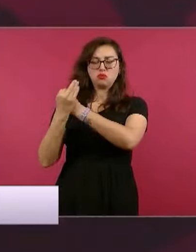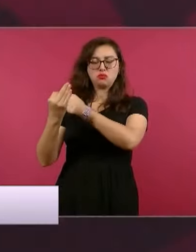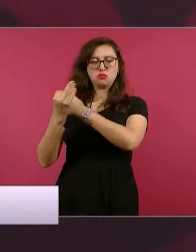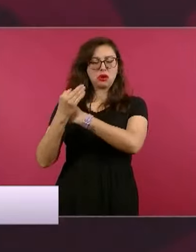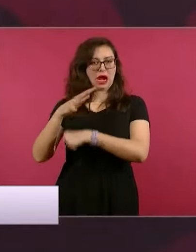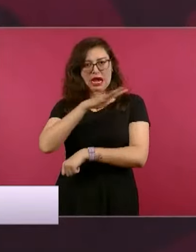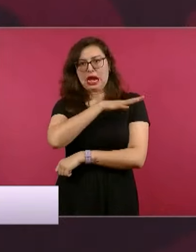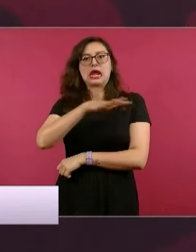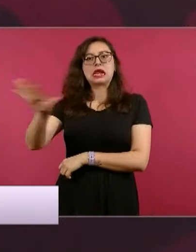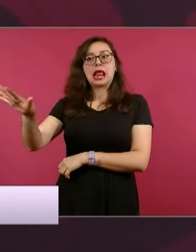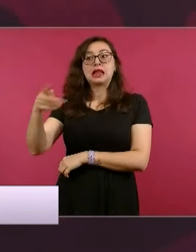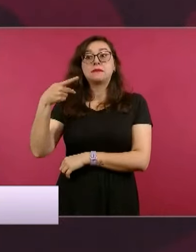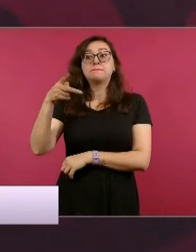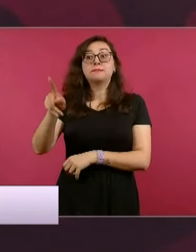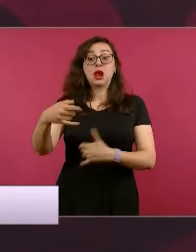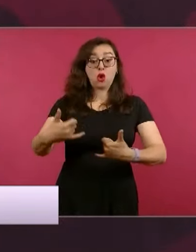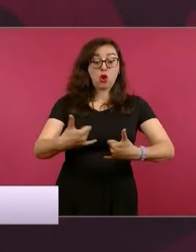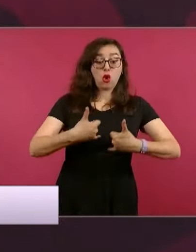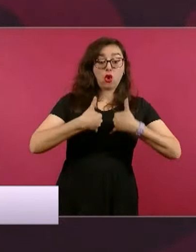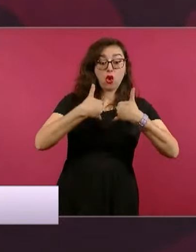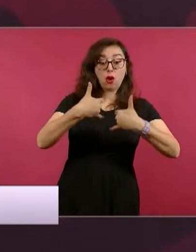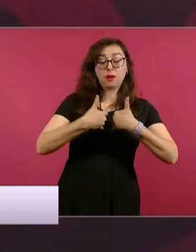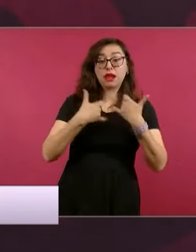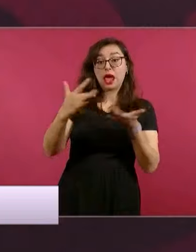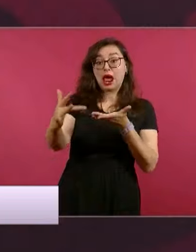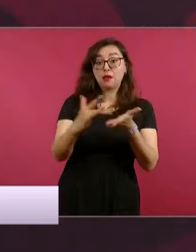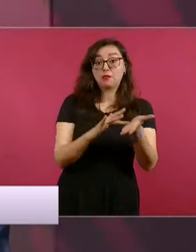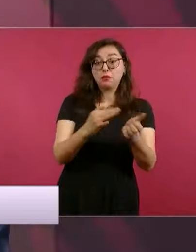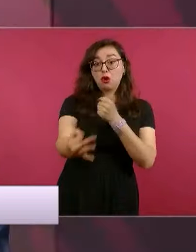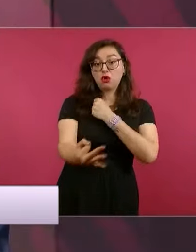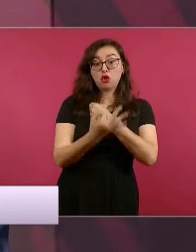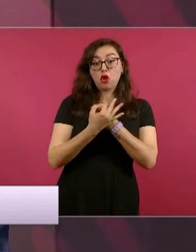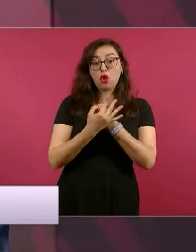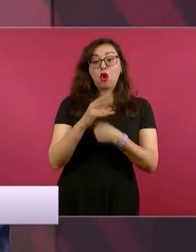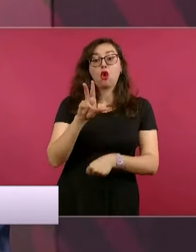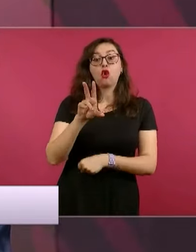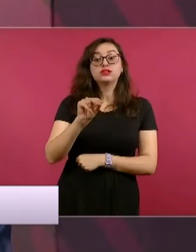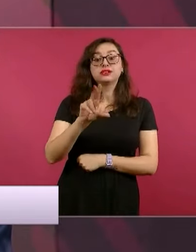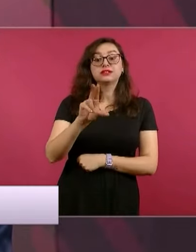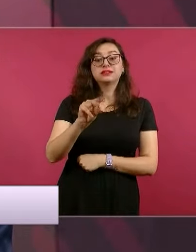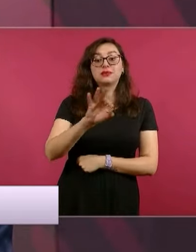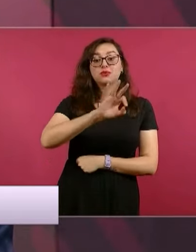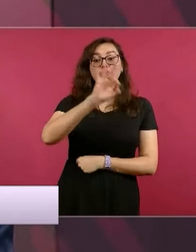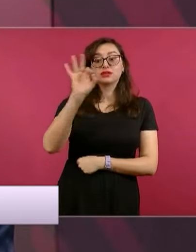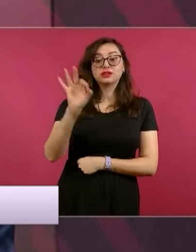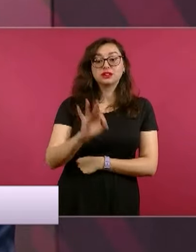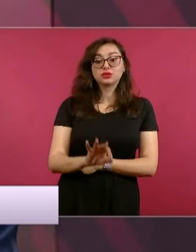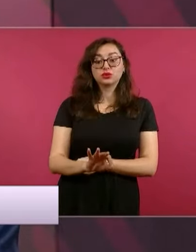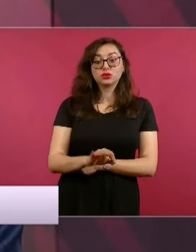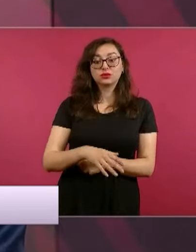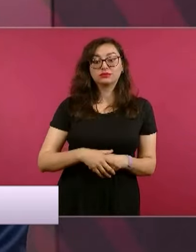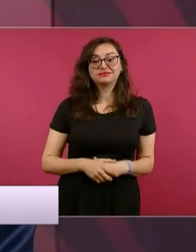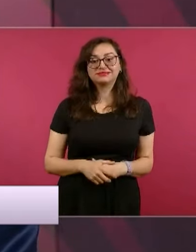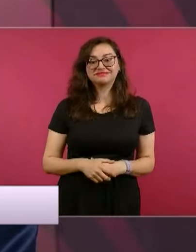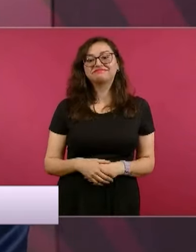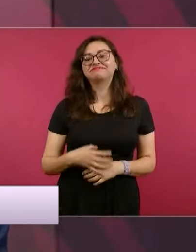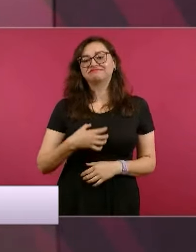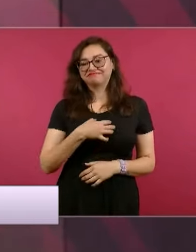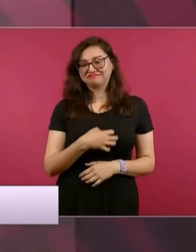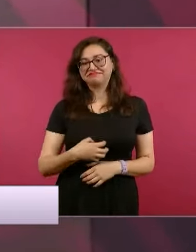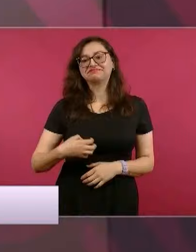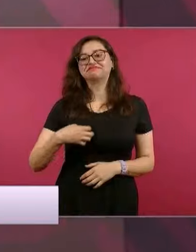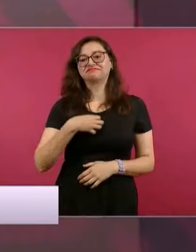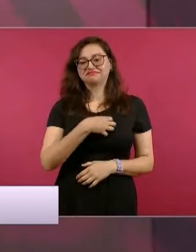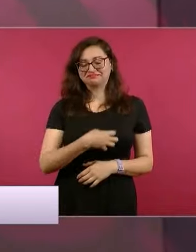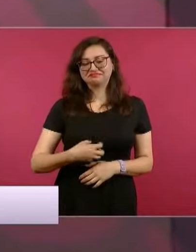se está actuando por omisión o por incapacidad, sino más bien por complicidad. Es realmente triste para todos